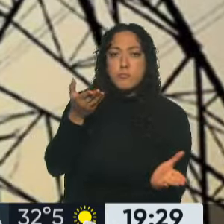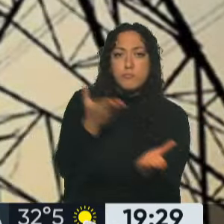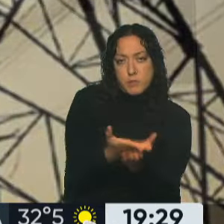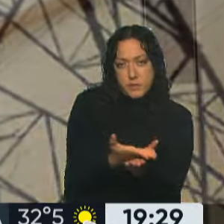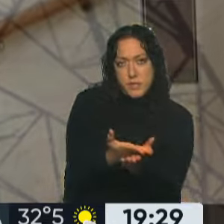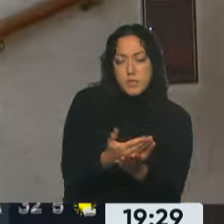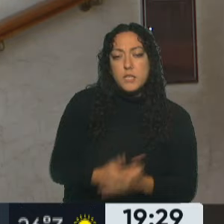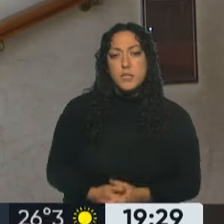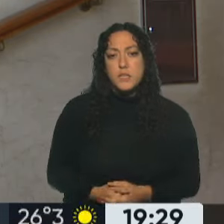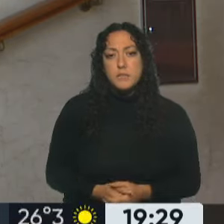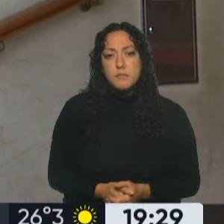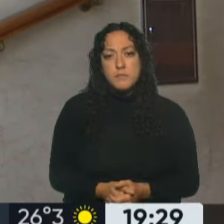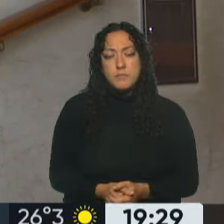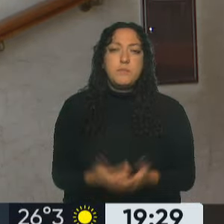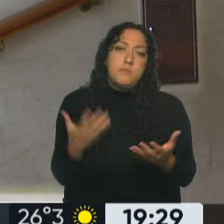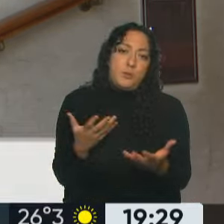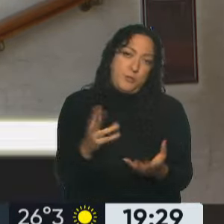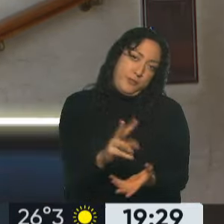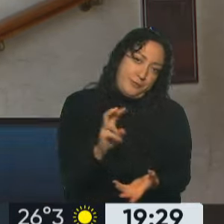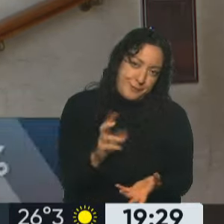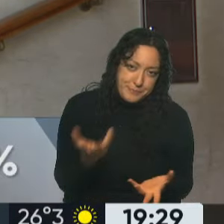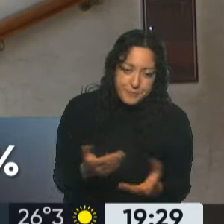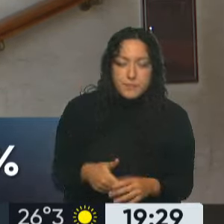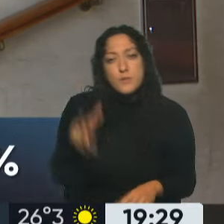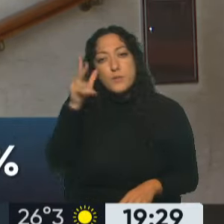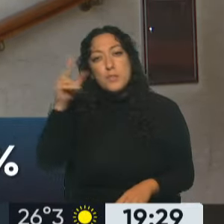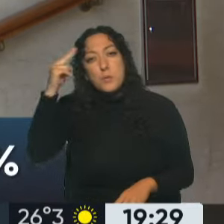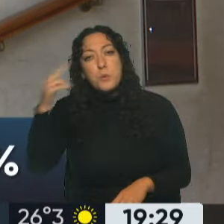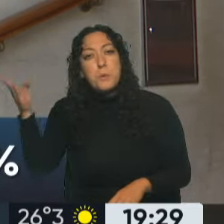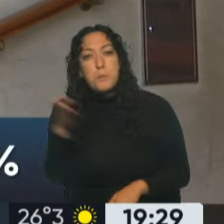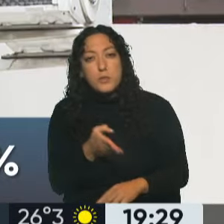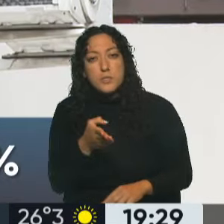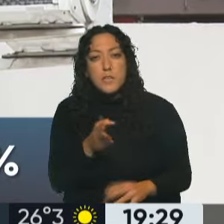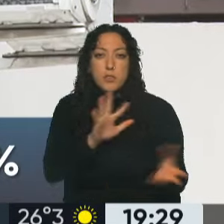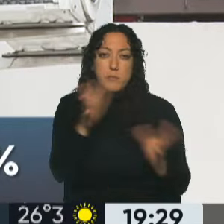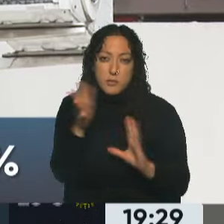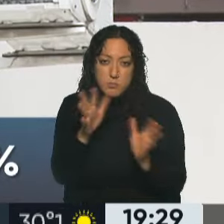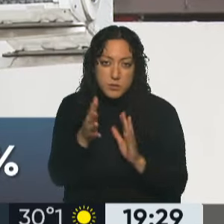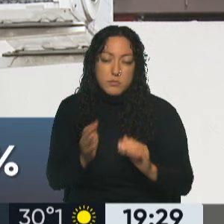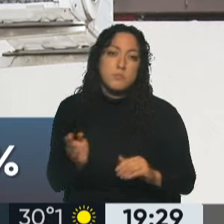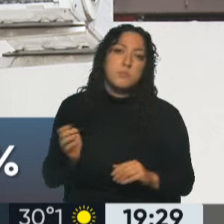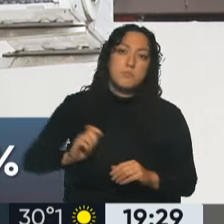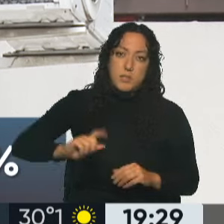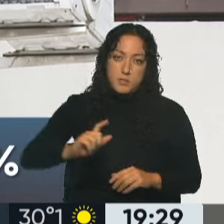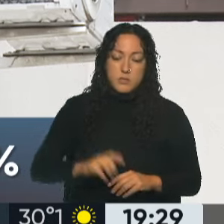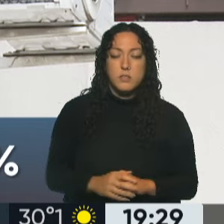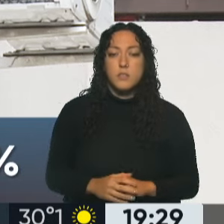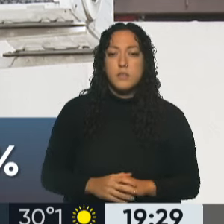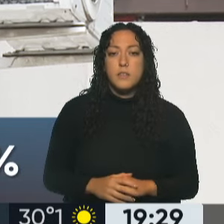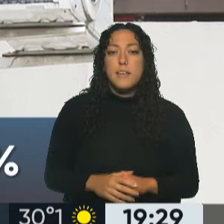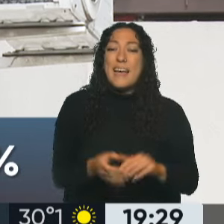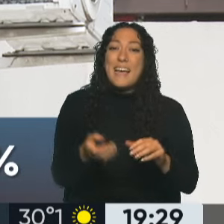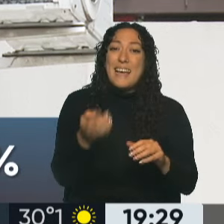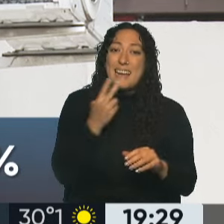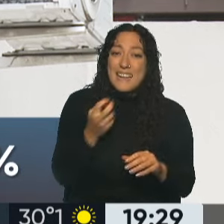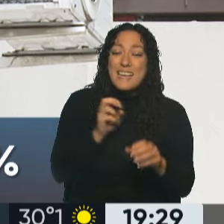servicios, por supuesto, de su facturación, en un 89% promedio. Tranquilo, ¿eh? La distribuidora de energía eléctrica, y